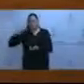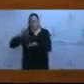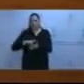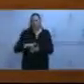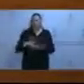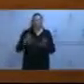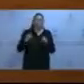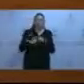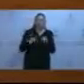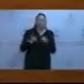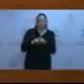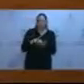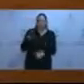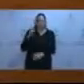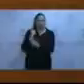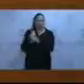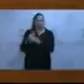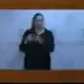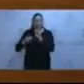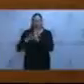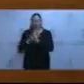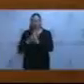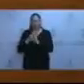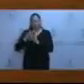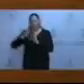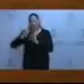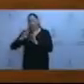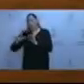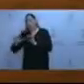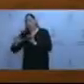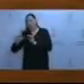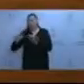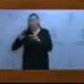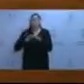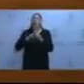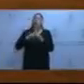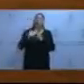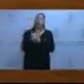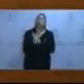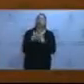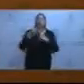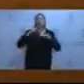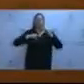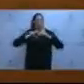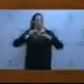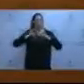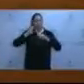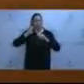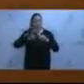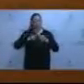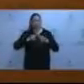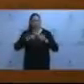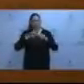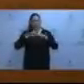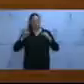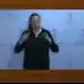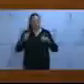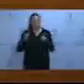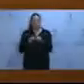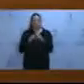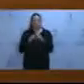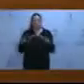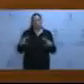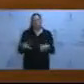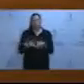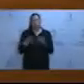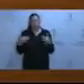práctica contraria a la legislación de la Unión sobre contratación pública en el contexto urbanístico del Principado de Asturias que ampara la actuación de la sociedad